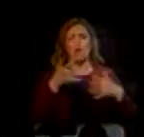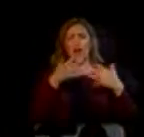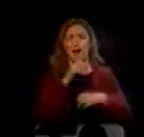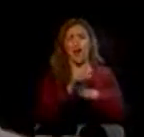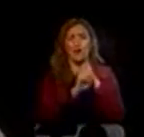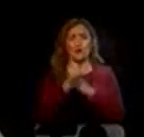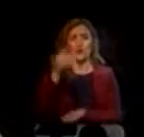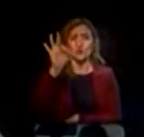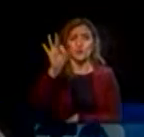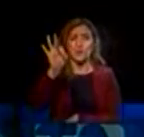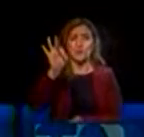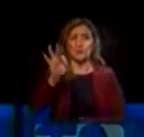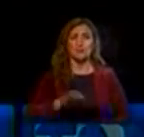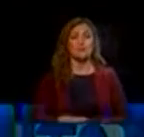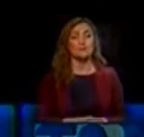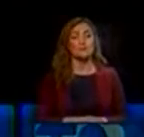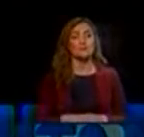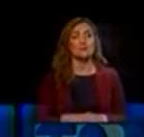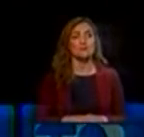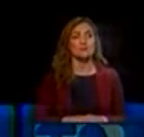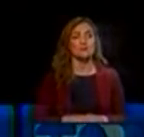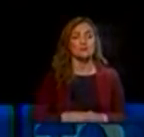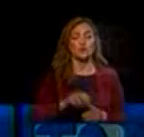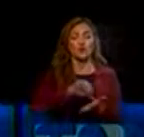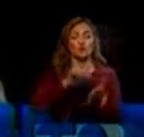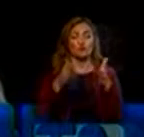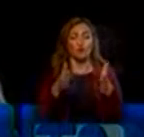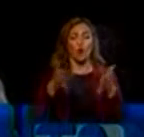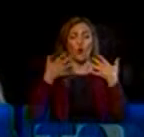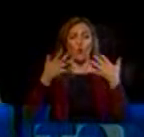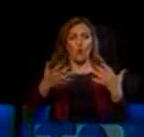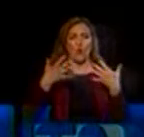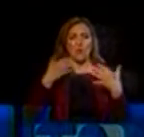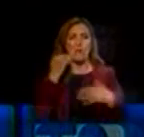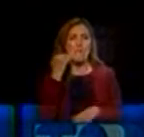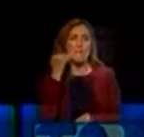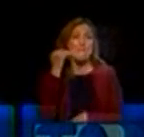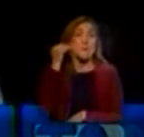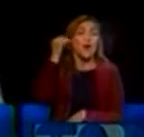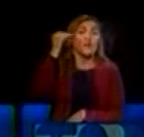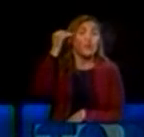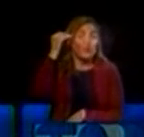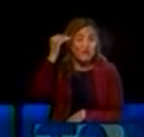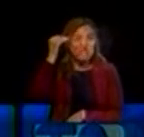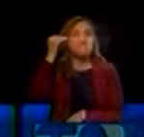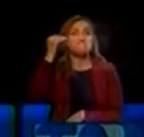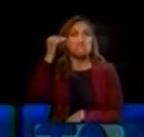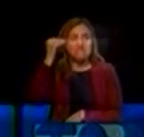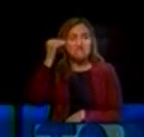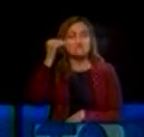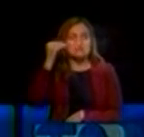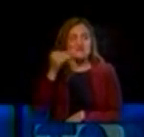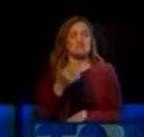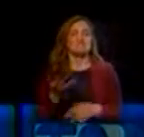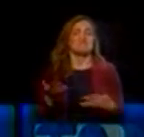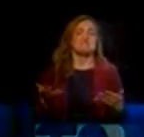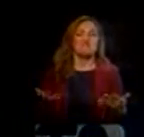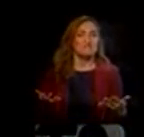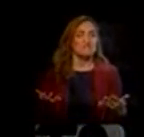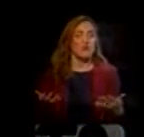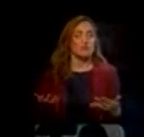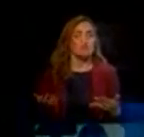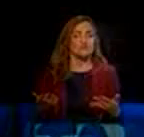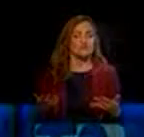Los ciudadanos de Guayaquil han madurado lo suficiente para hace rato haber dejado de ser